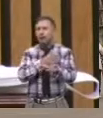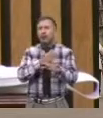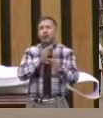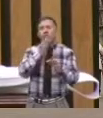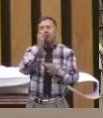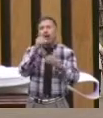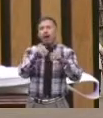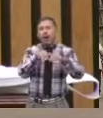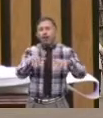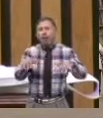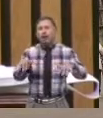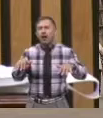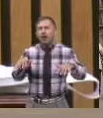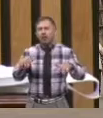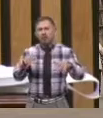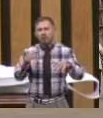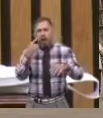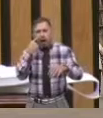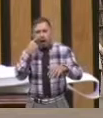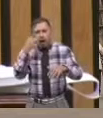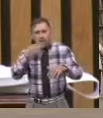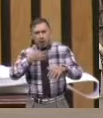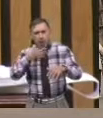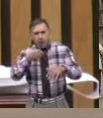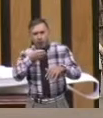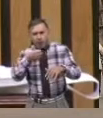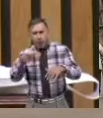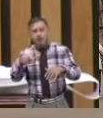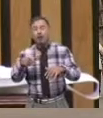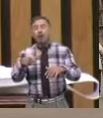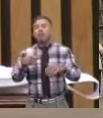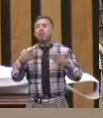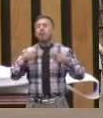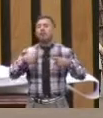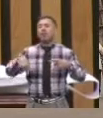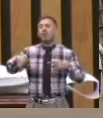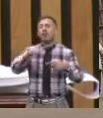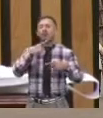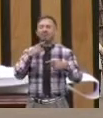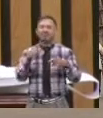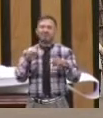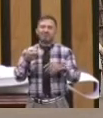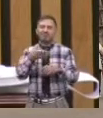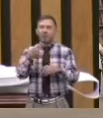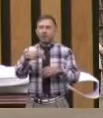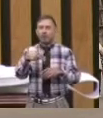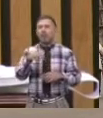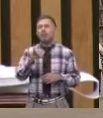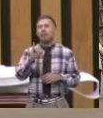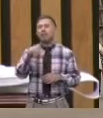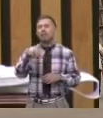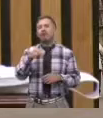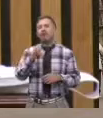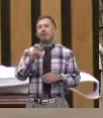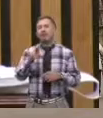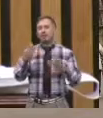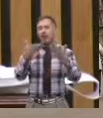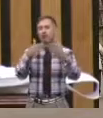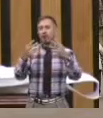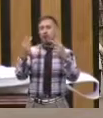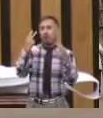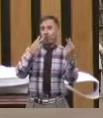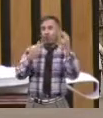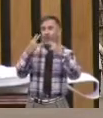integral a través de mensajes que emitieron los llamados influencers o personas con proyección pública